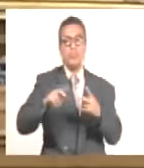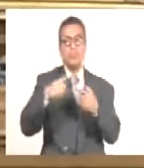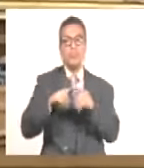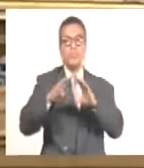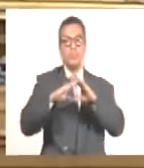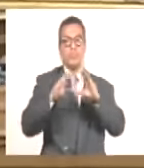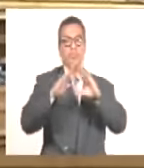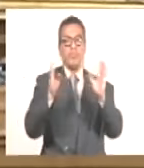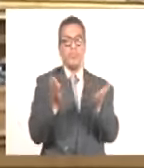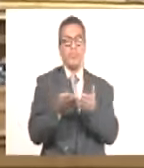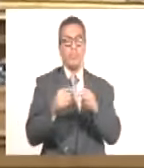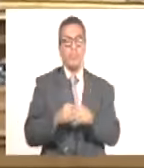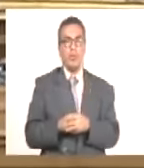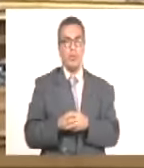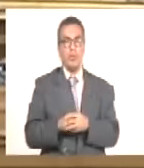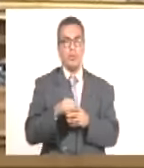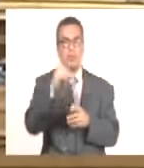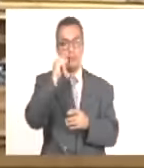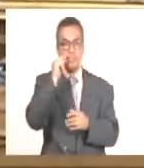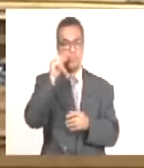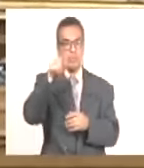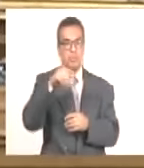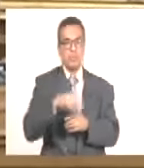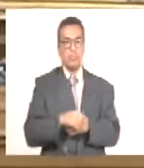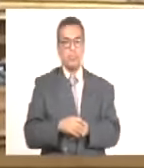del mundo. Un ciudadano